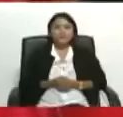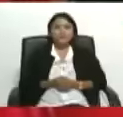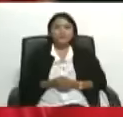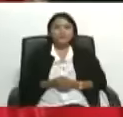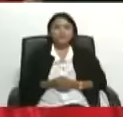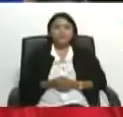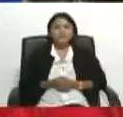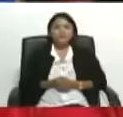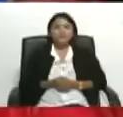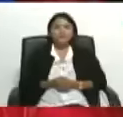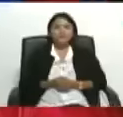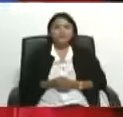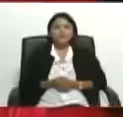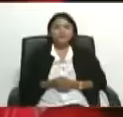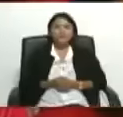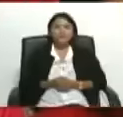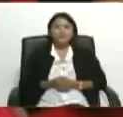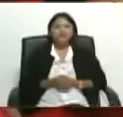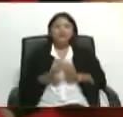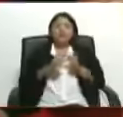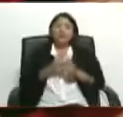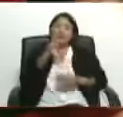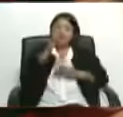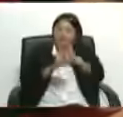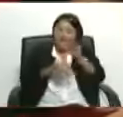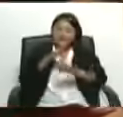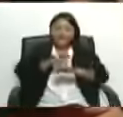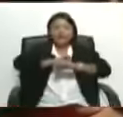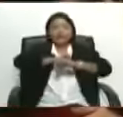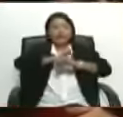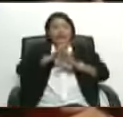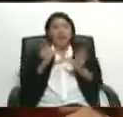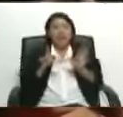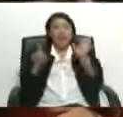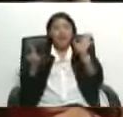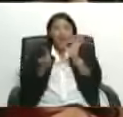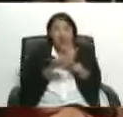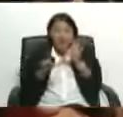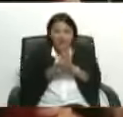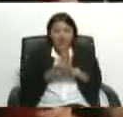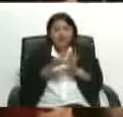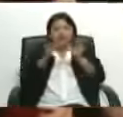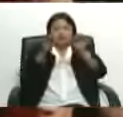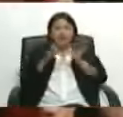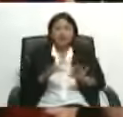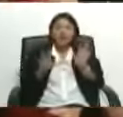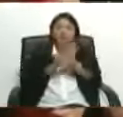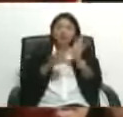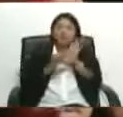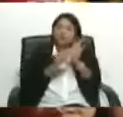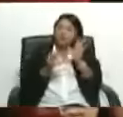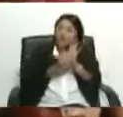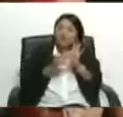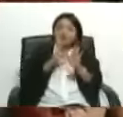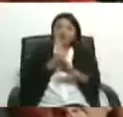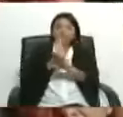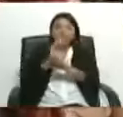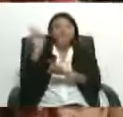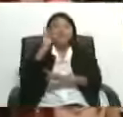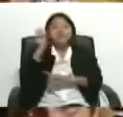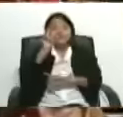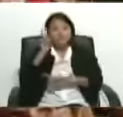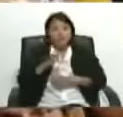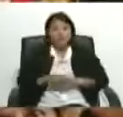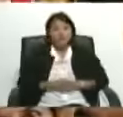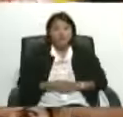Tenemos cubierto con mecanismos legales, constitucionales, la defensa de la patria ante las amenazas